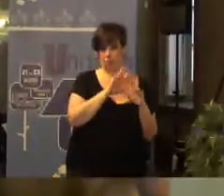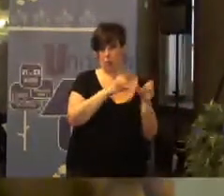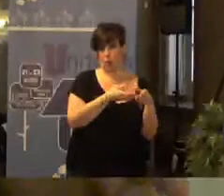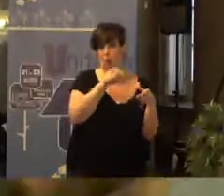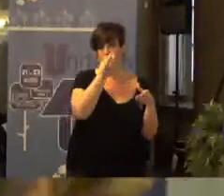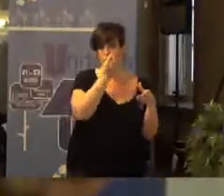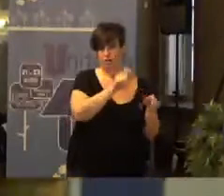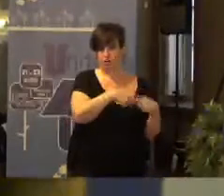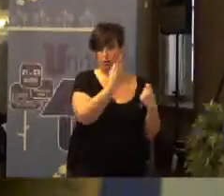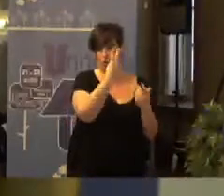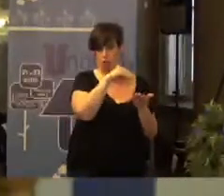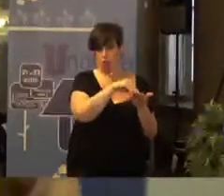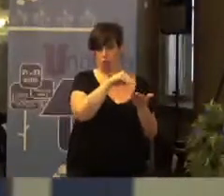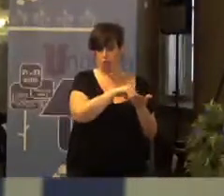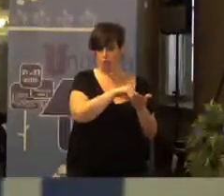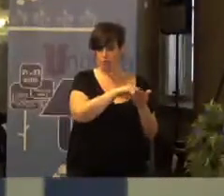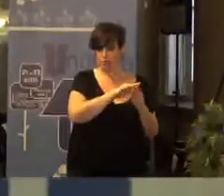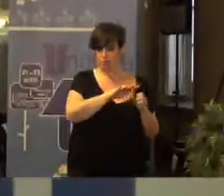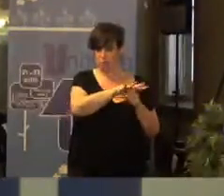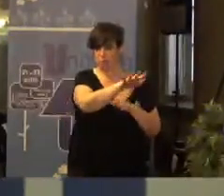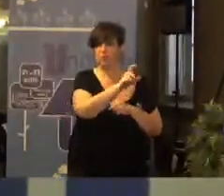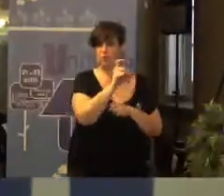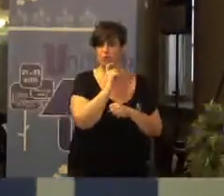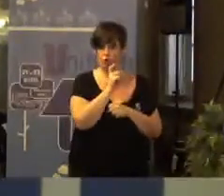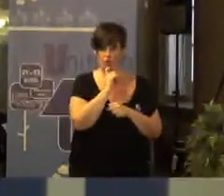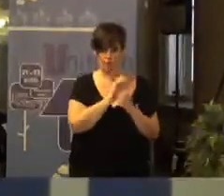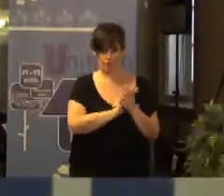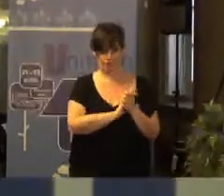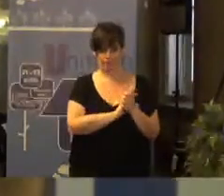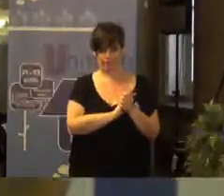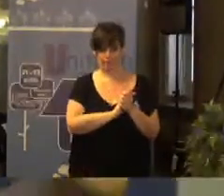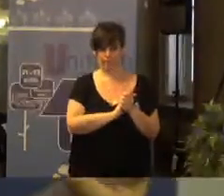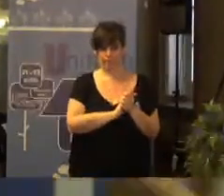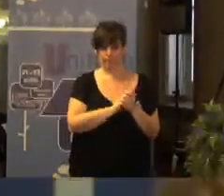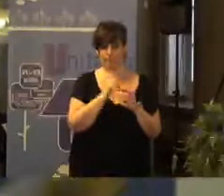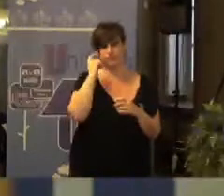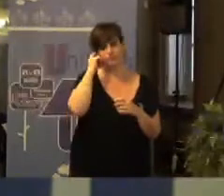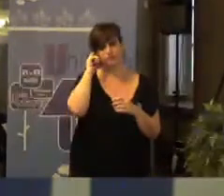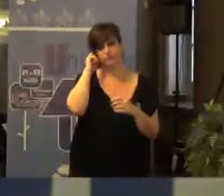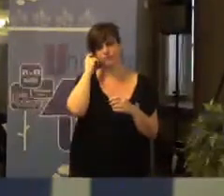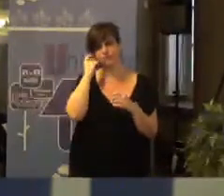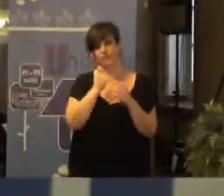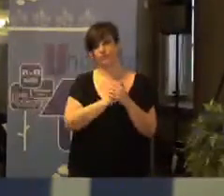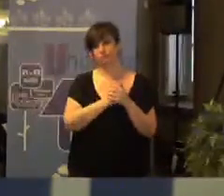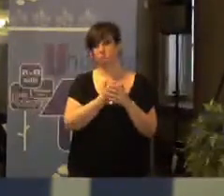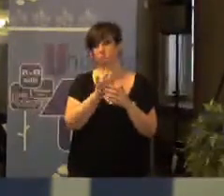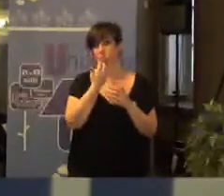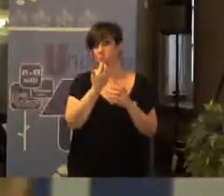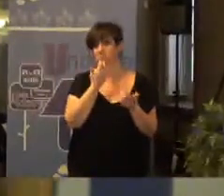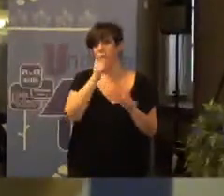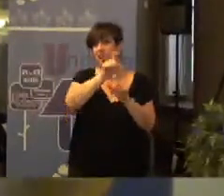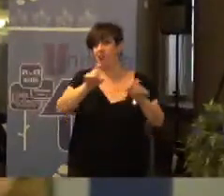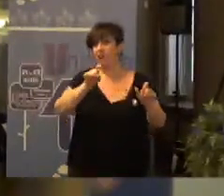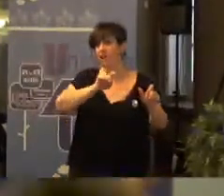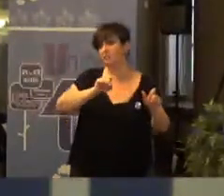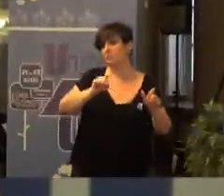por parte do PS, estas dúas rupturas que se van producido da xeringonza, como afecta eso a percepción da xeringonza como unha cousa útil,